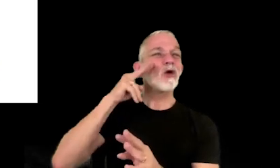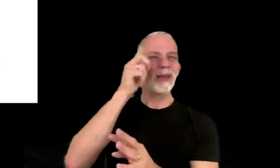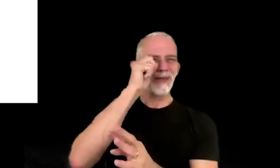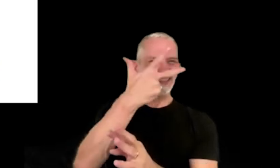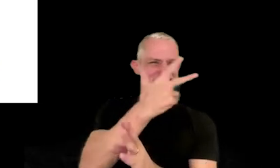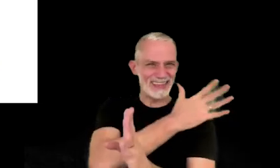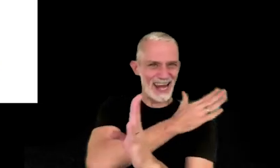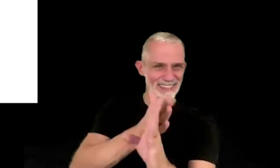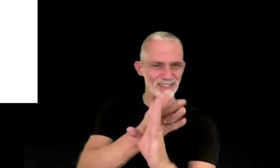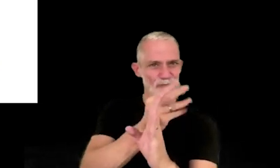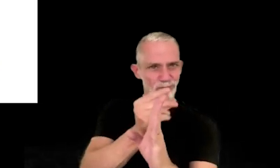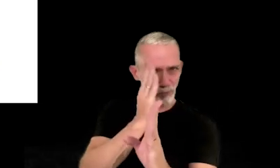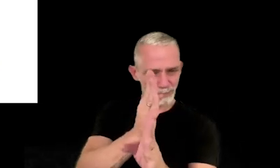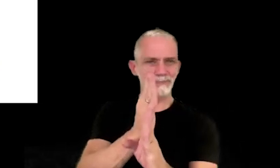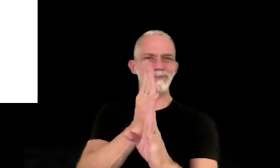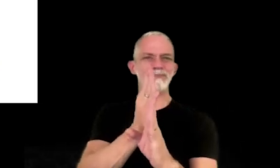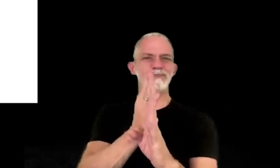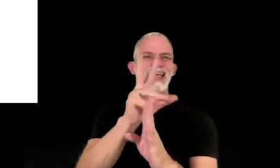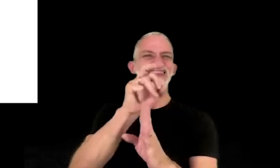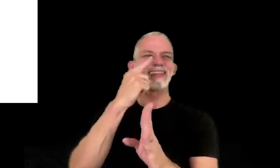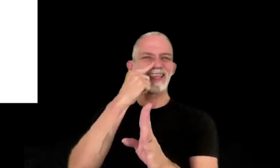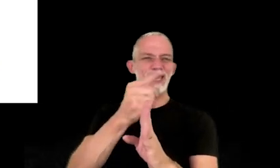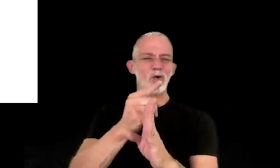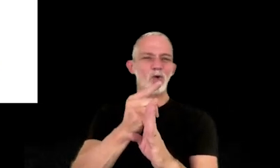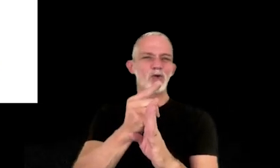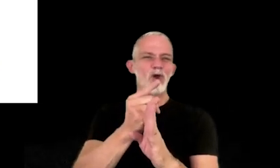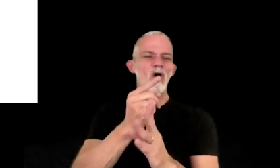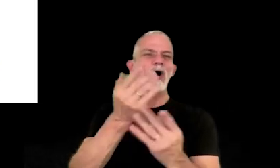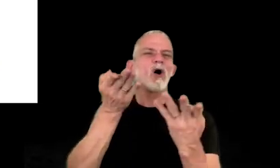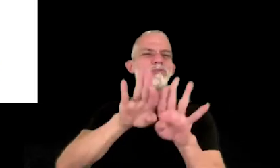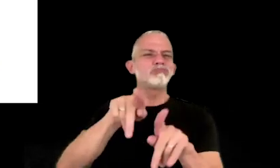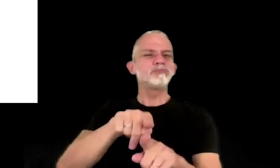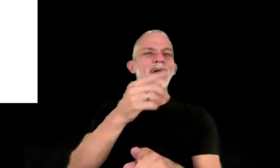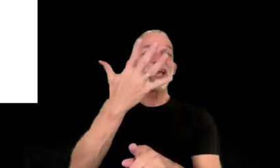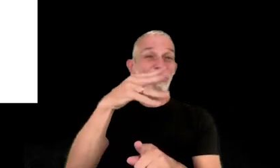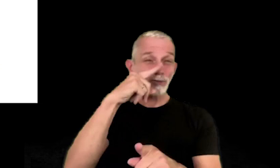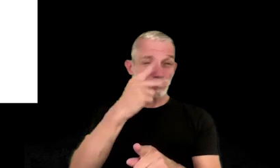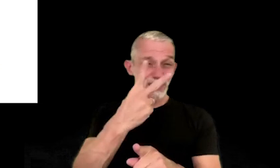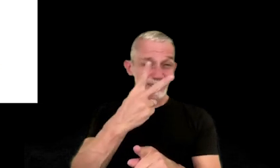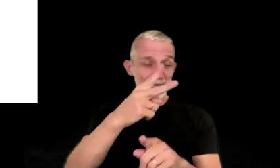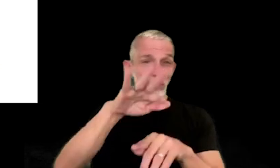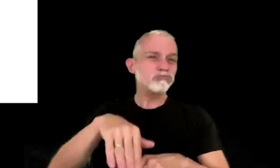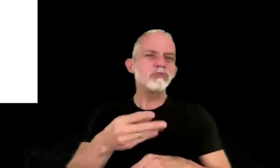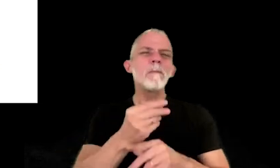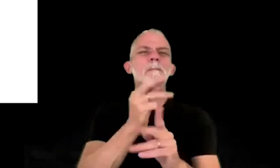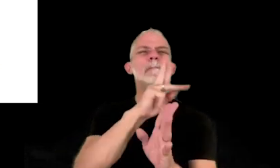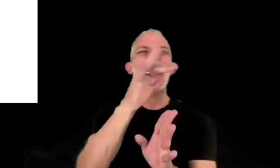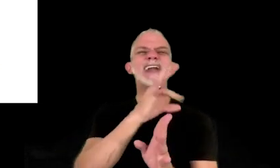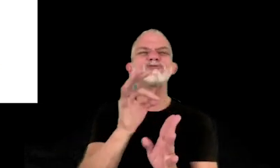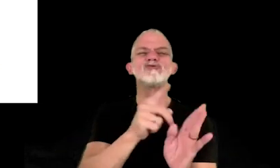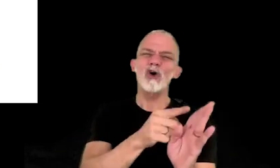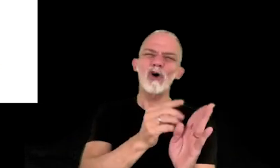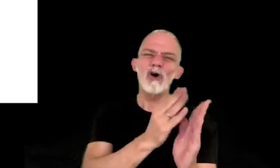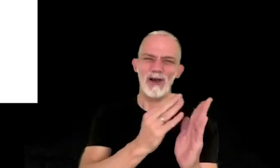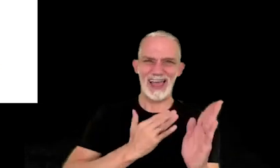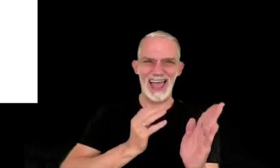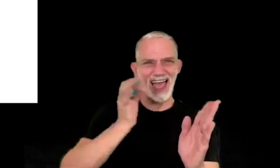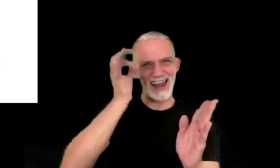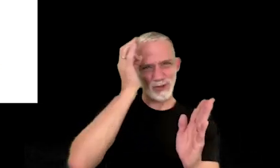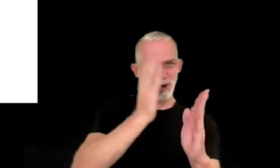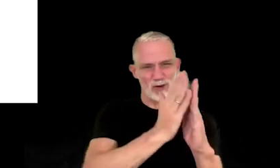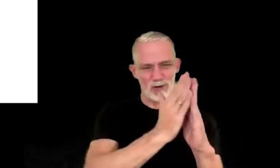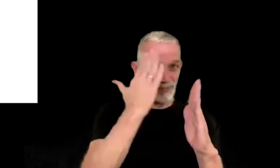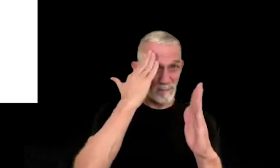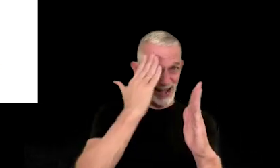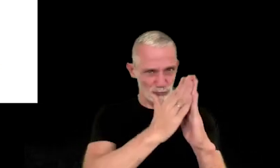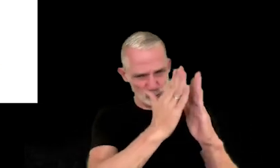que originalmente los cierres del 572 son en marzo de cada año. Bueno, la